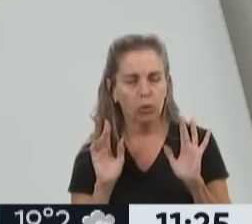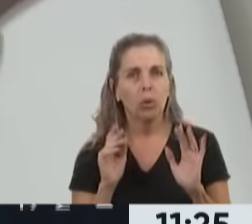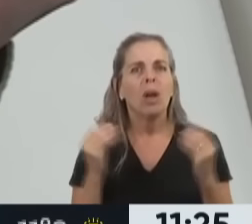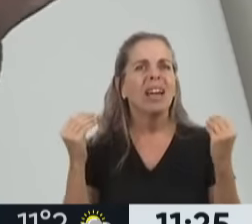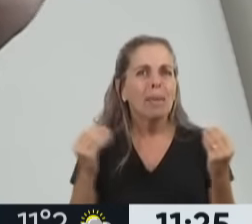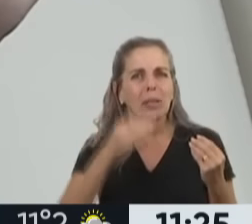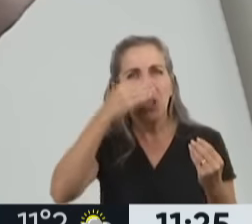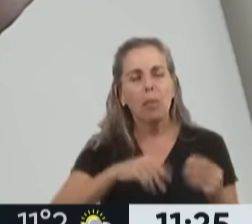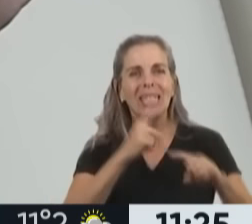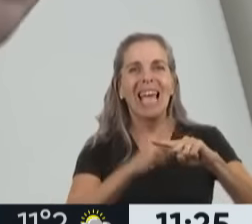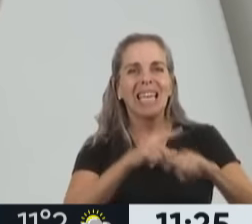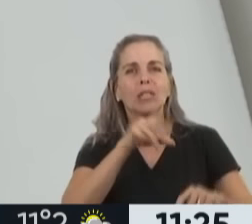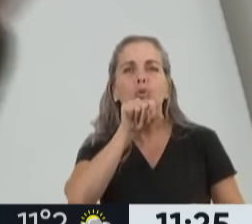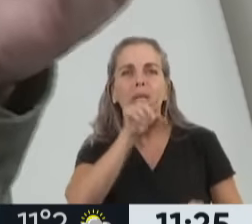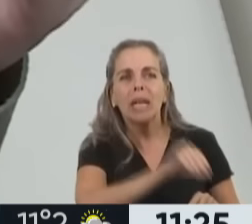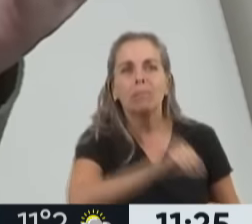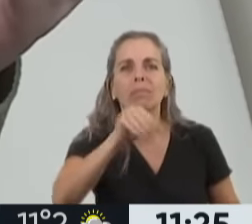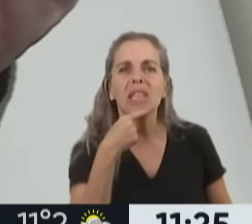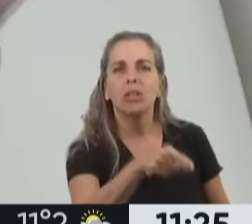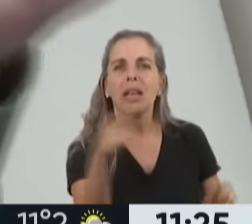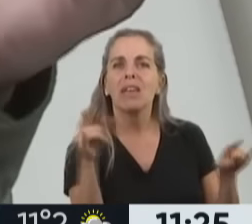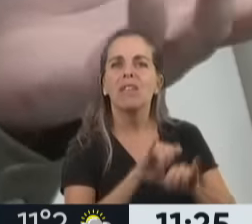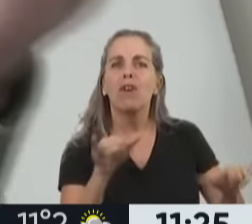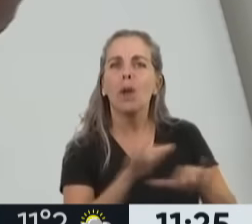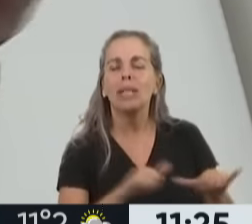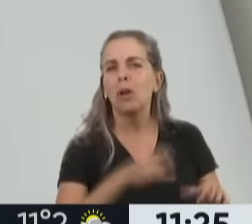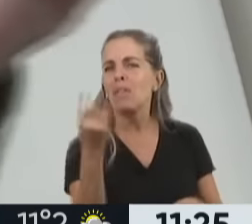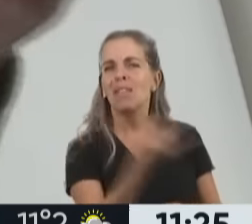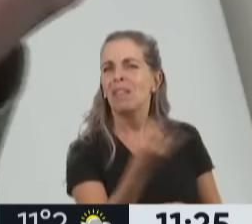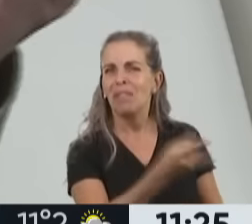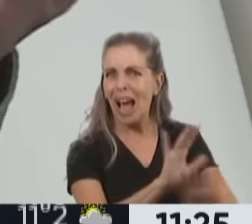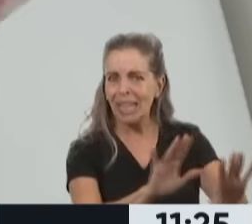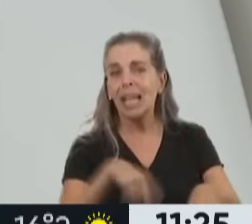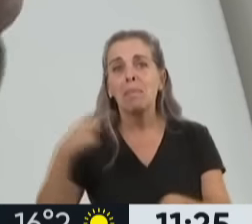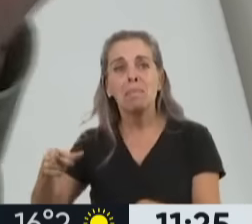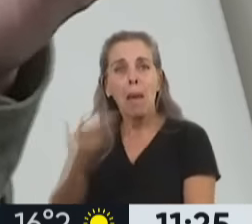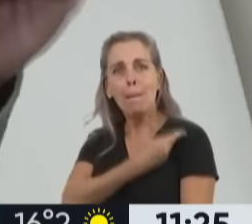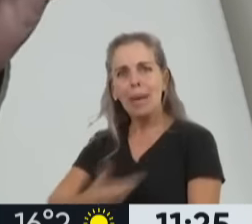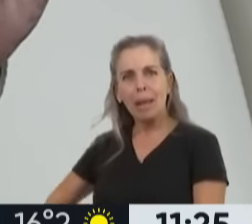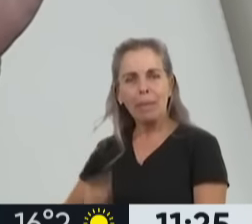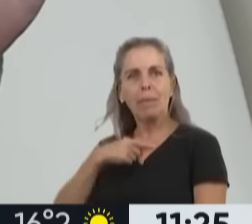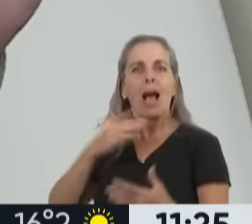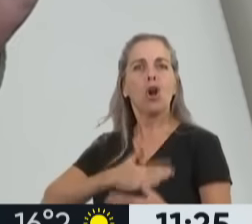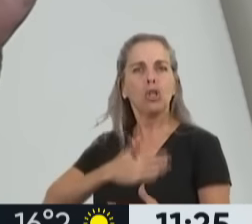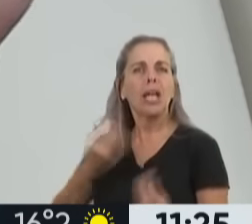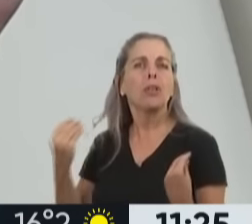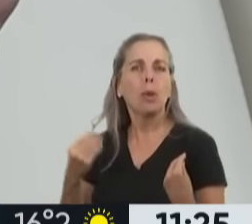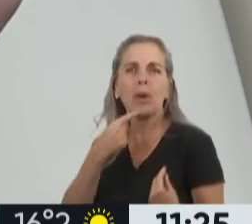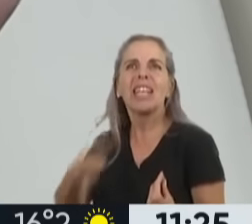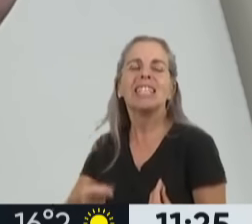Twitter salió a decir que era falsa que son datos falsos que estaba usando datos falsos el presidente al mismo tiempo festejaba una deflación una supuesta